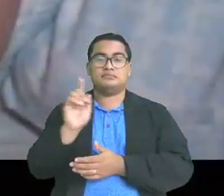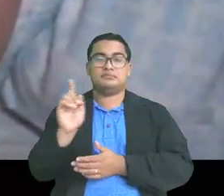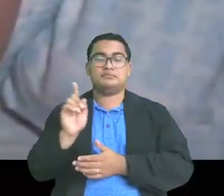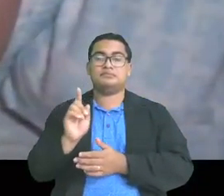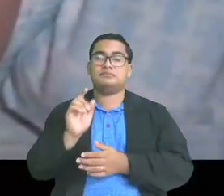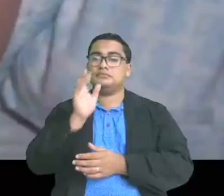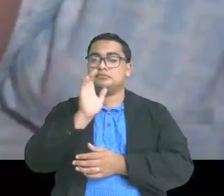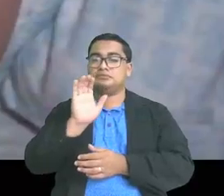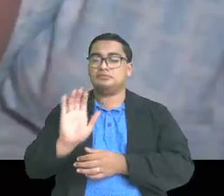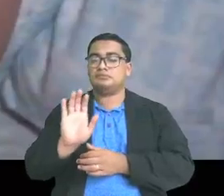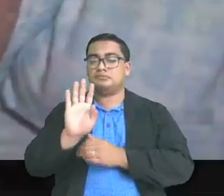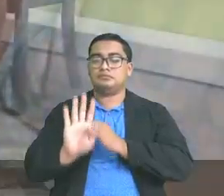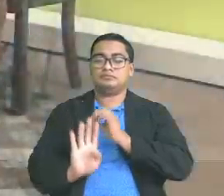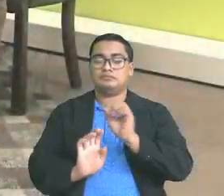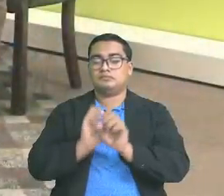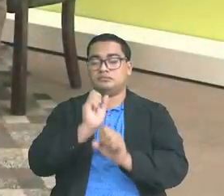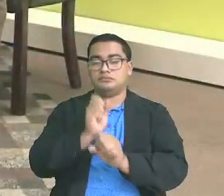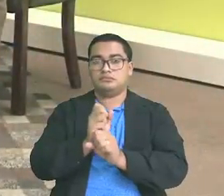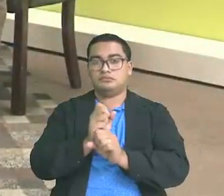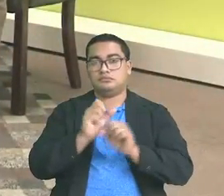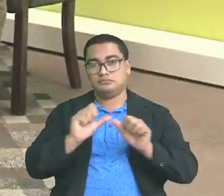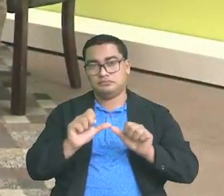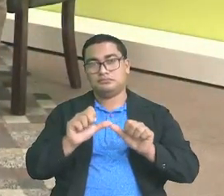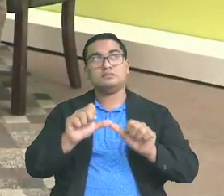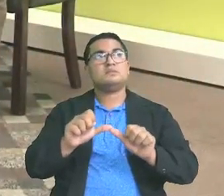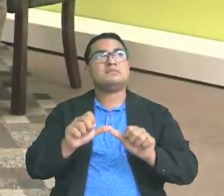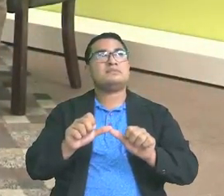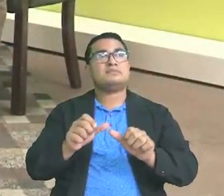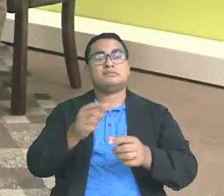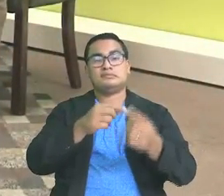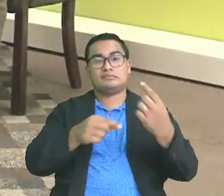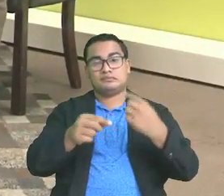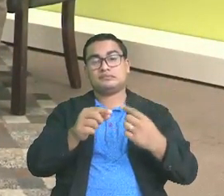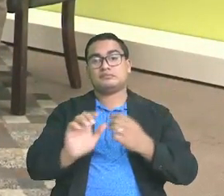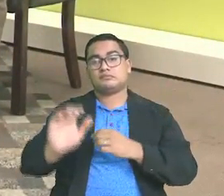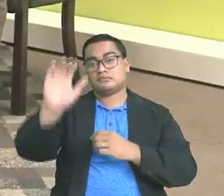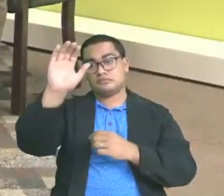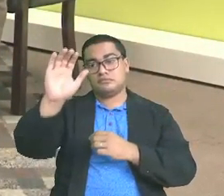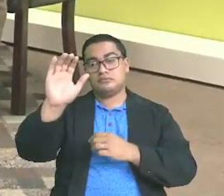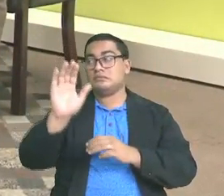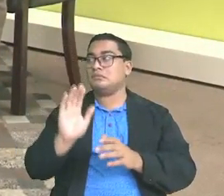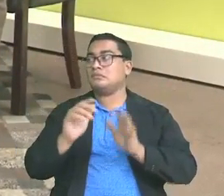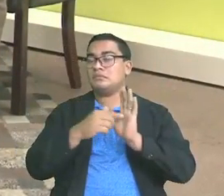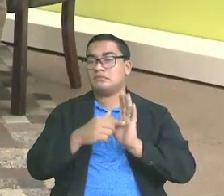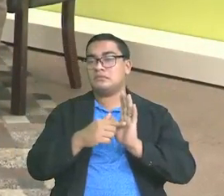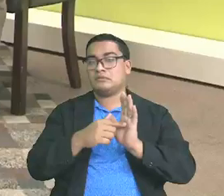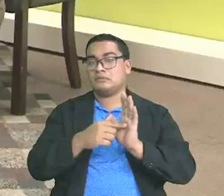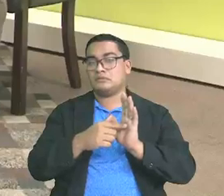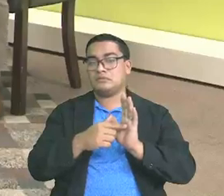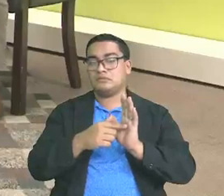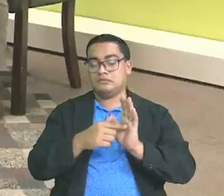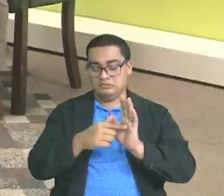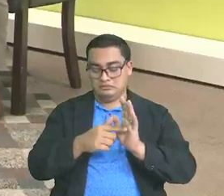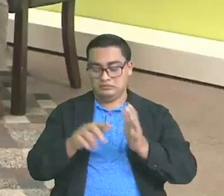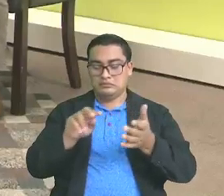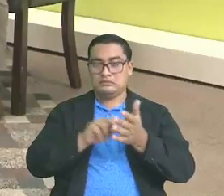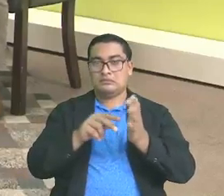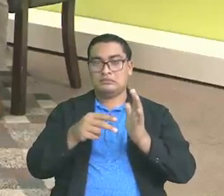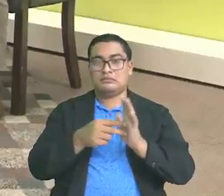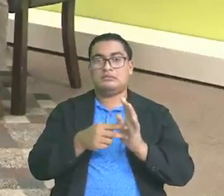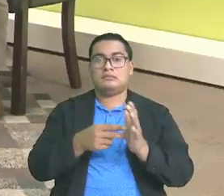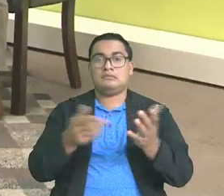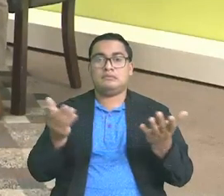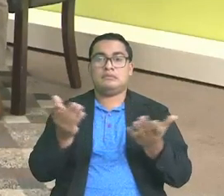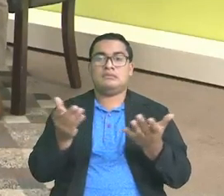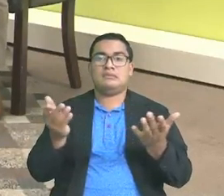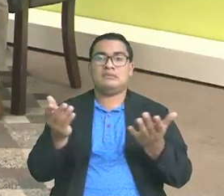ya 4 años y no había mejorado la hernia. En el niño que está más grande. Sí, correcto. Ya, por eso no había mejorado la hernia. El defecto o